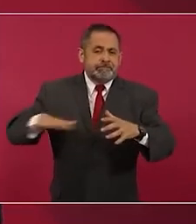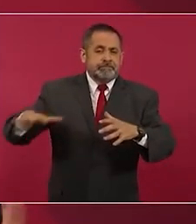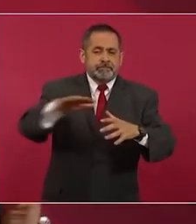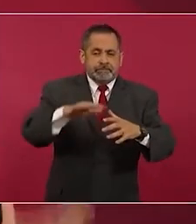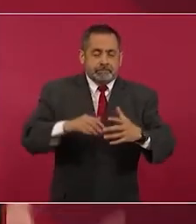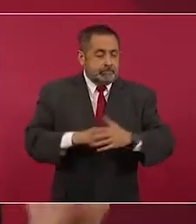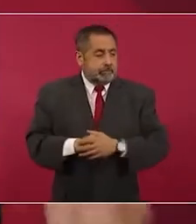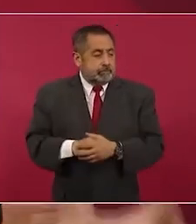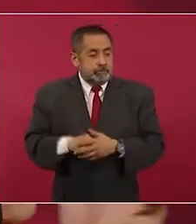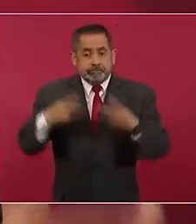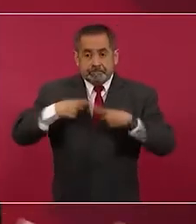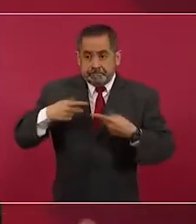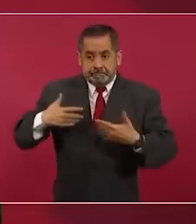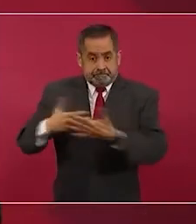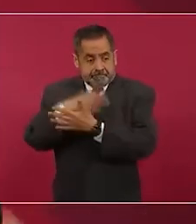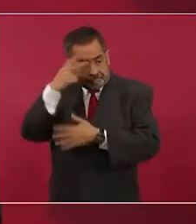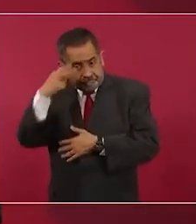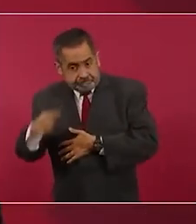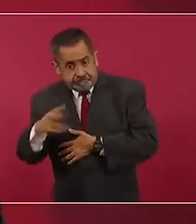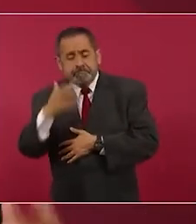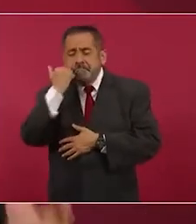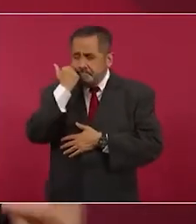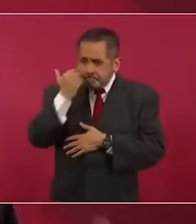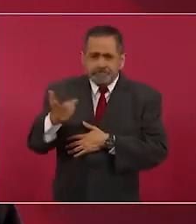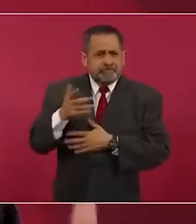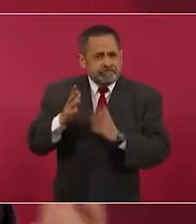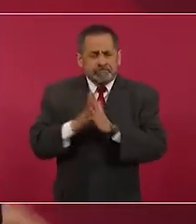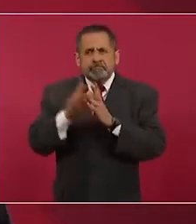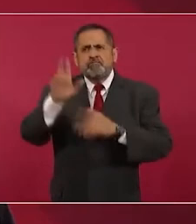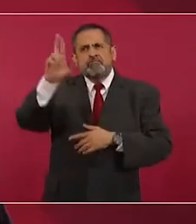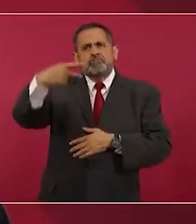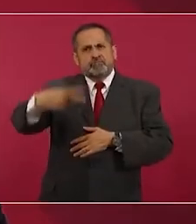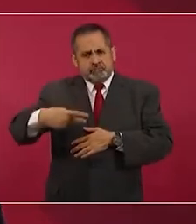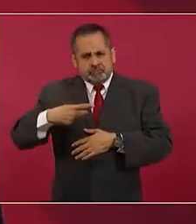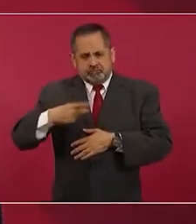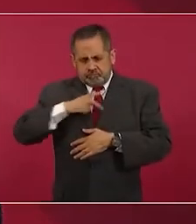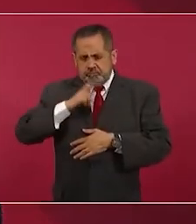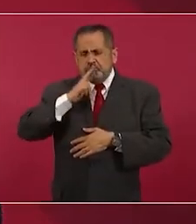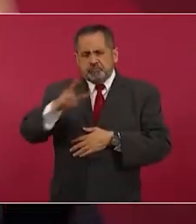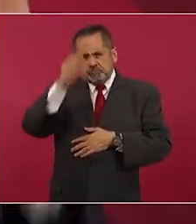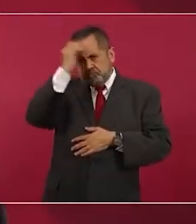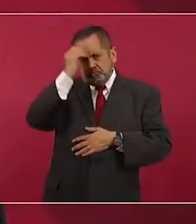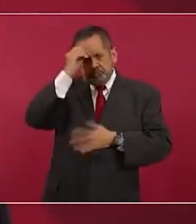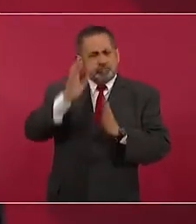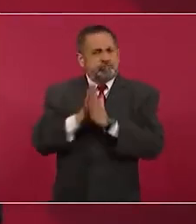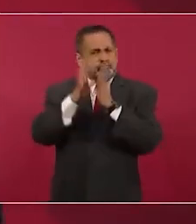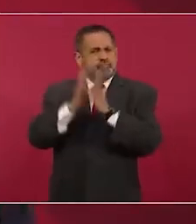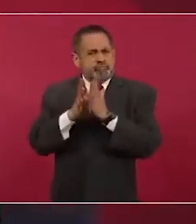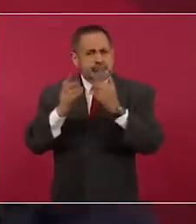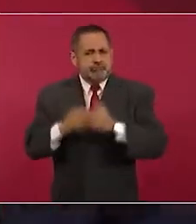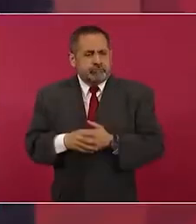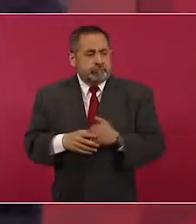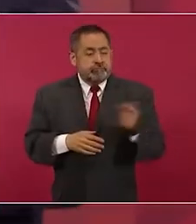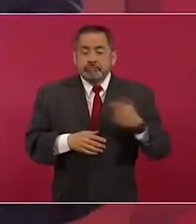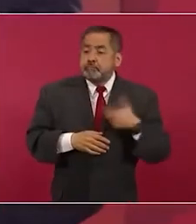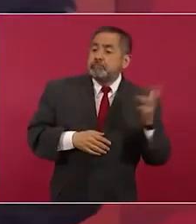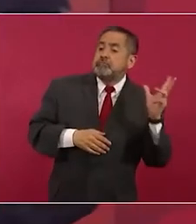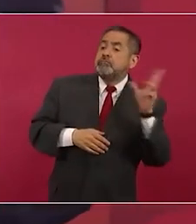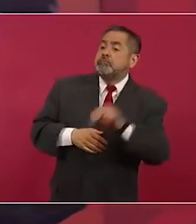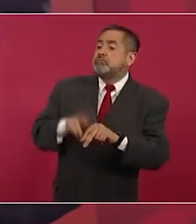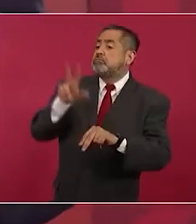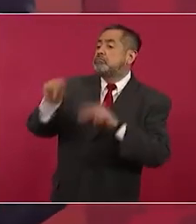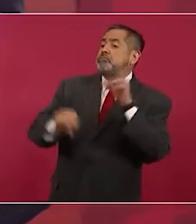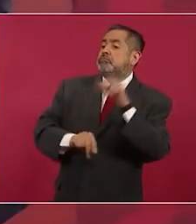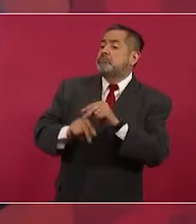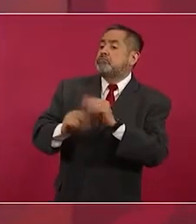El mexicano quiere participar, quiere ser tomado en cuenta. El decirle no participes